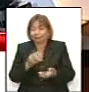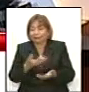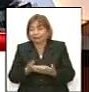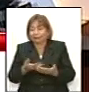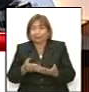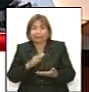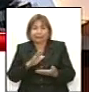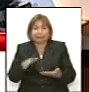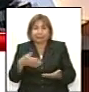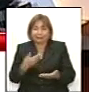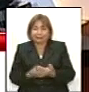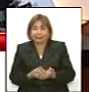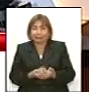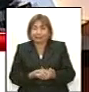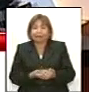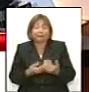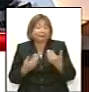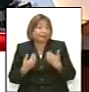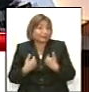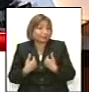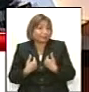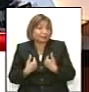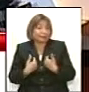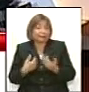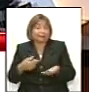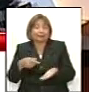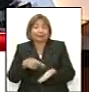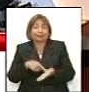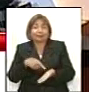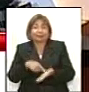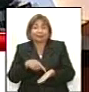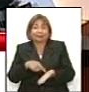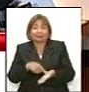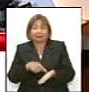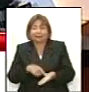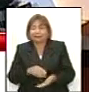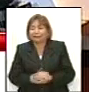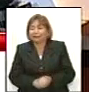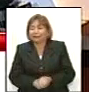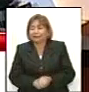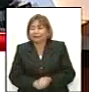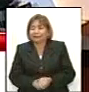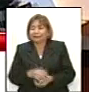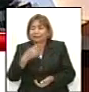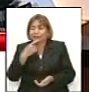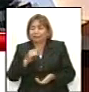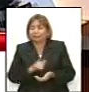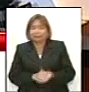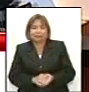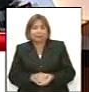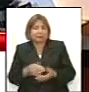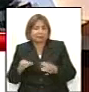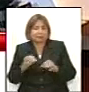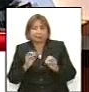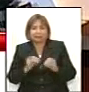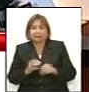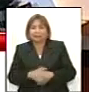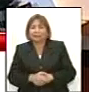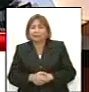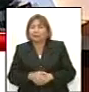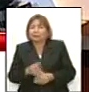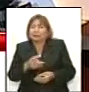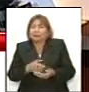todos sabemos que es una deuda que tenemos con la Amazonía, como una inversión importante que nos permita por fin contar con un museo que